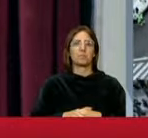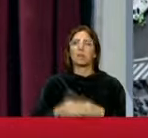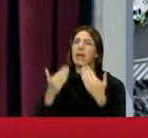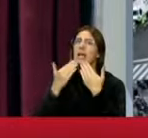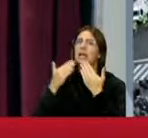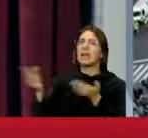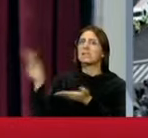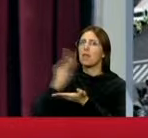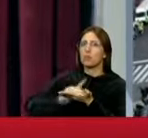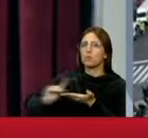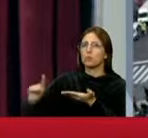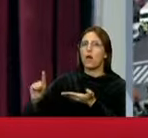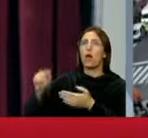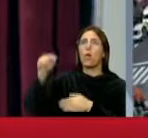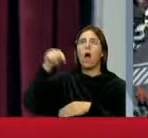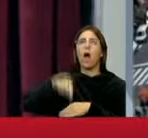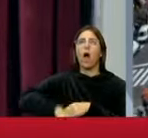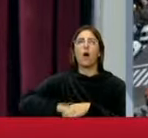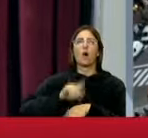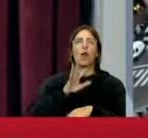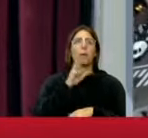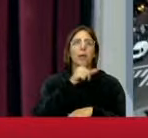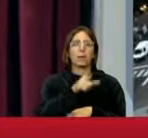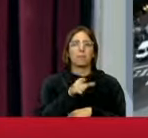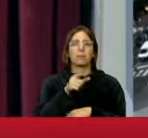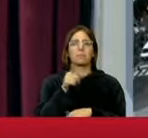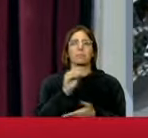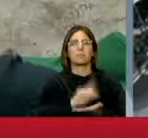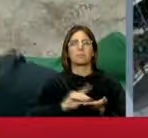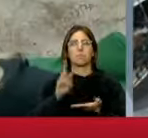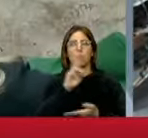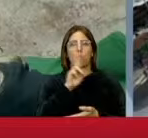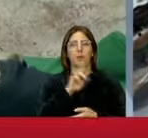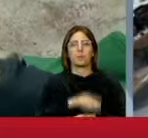sucia juega Unión por la Patria, ¿no? Entonces,